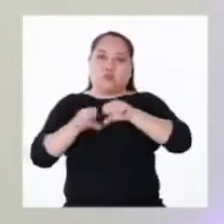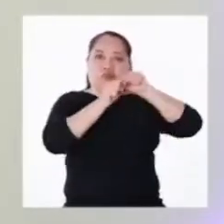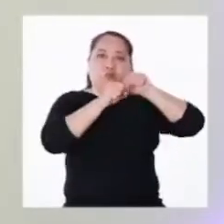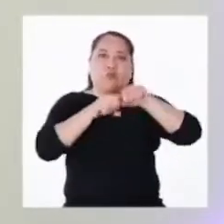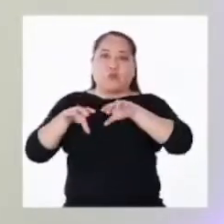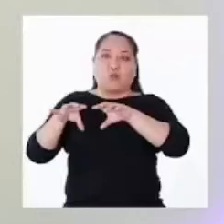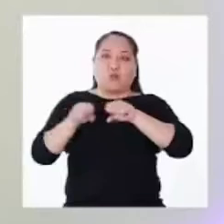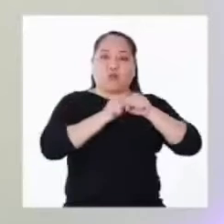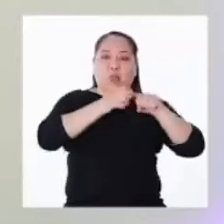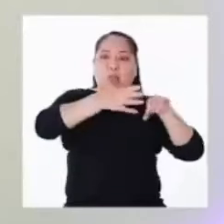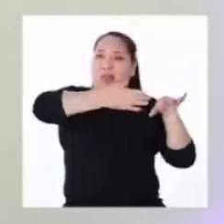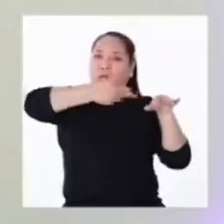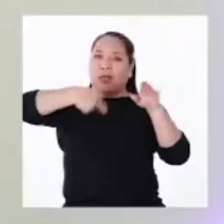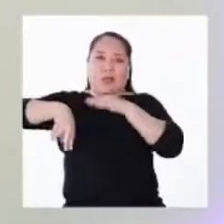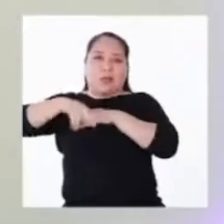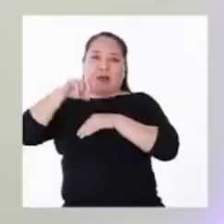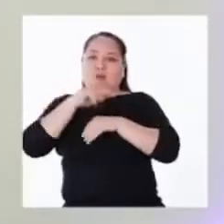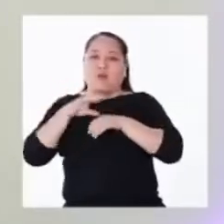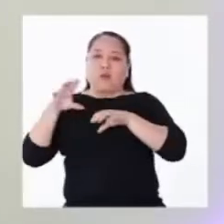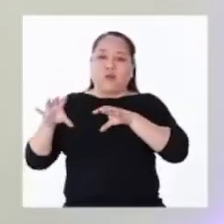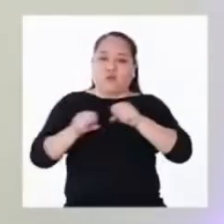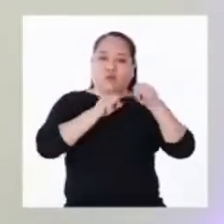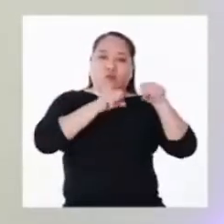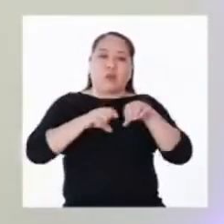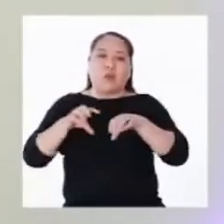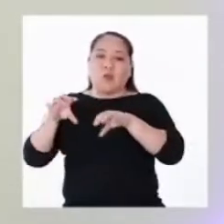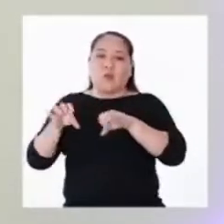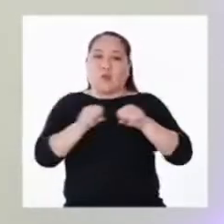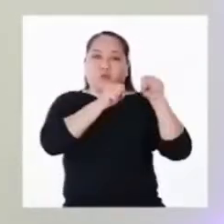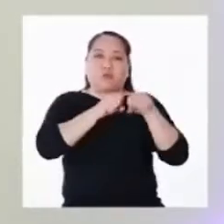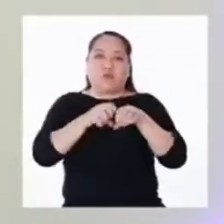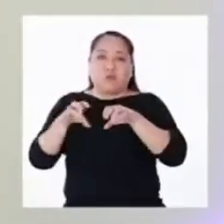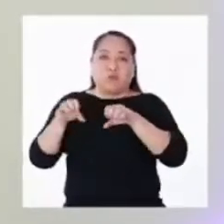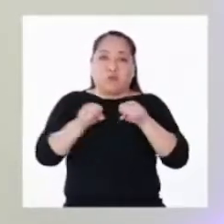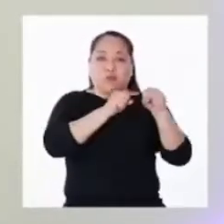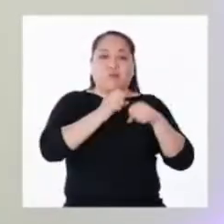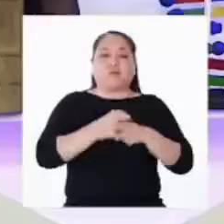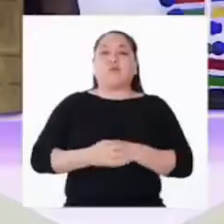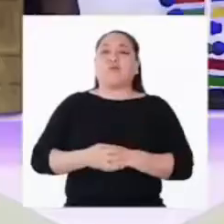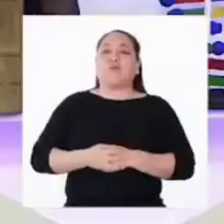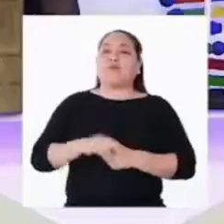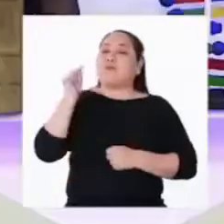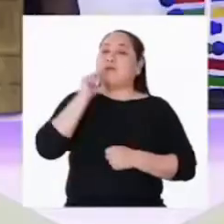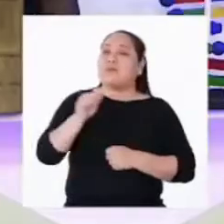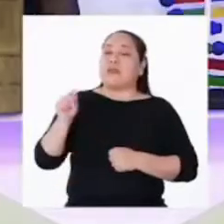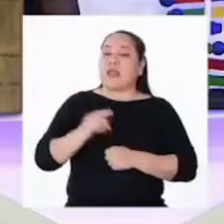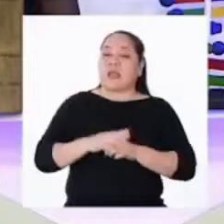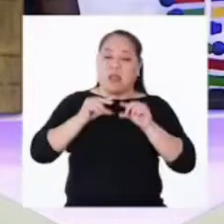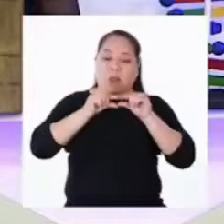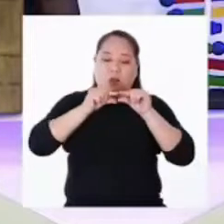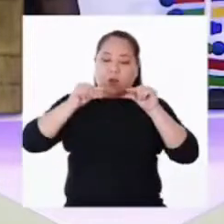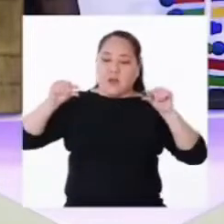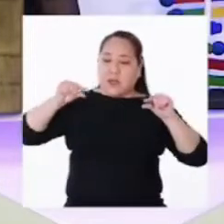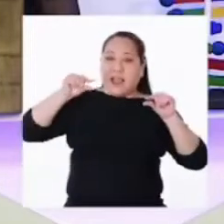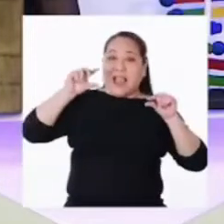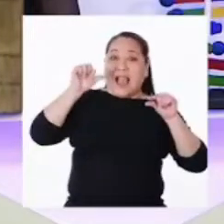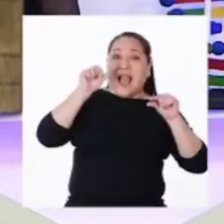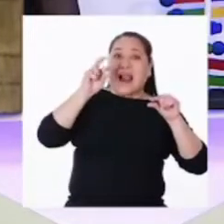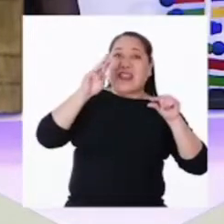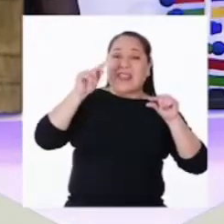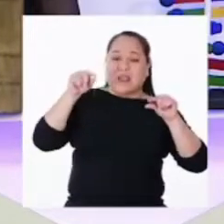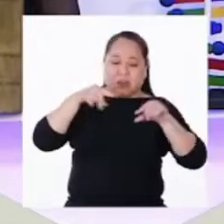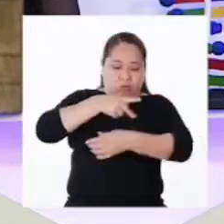de bombeo. Su retroceso ayuda a impulsar la sangre por la arteria. Y tanto los tejidos elásticos como